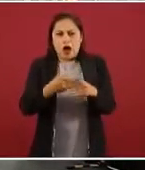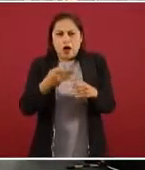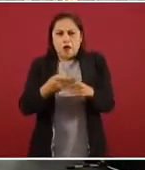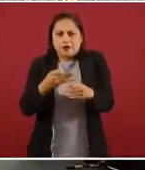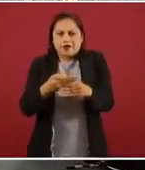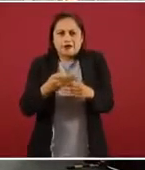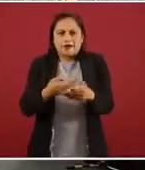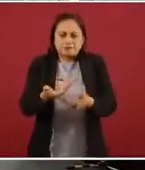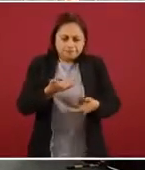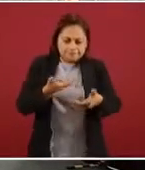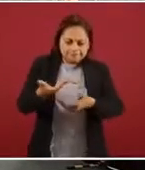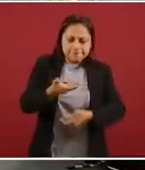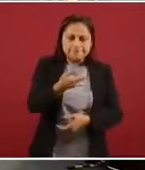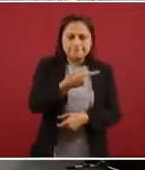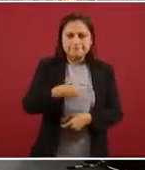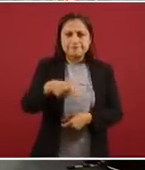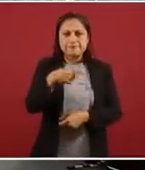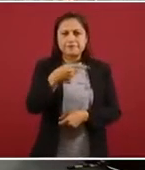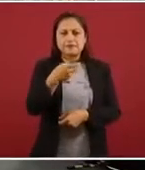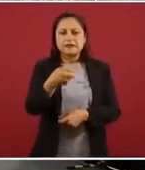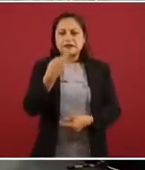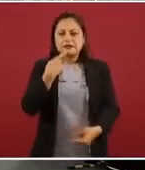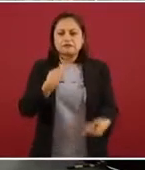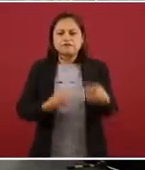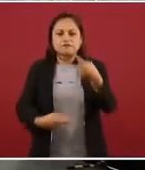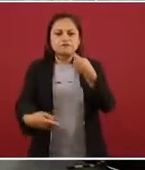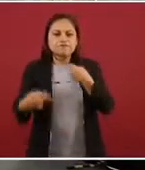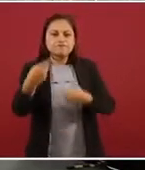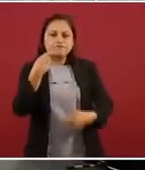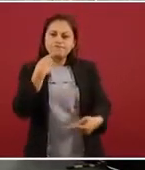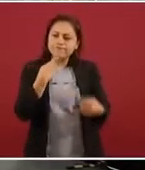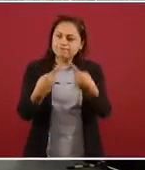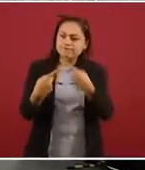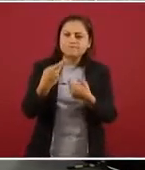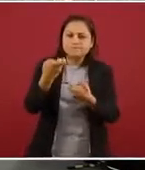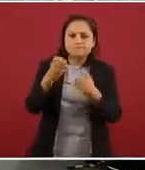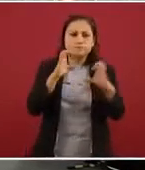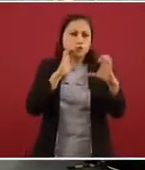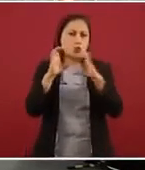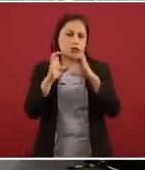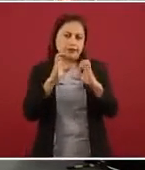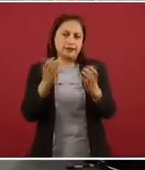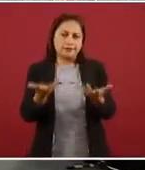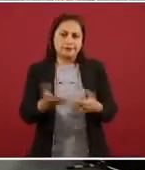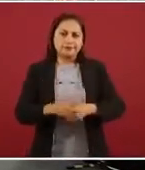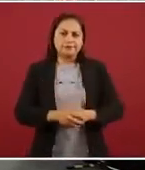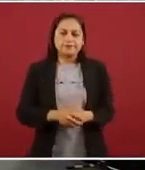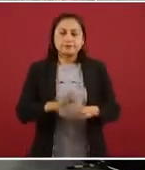son mensajes de ida y vuelta, esto es la comunicación. Hoy en la mañana